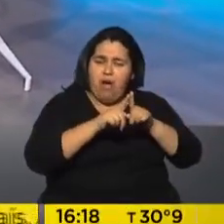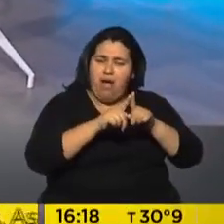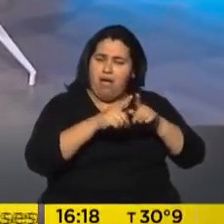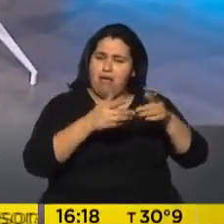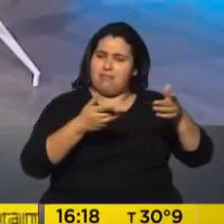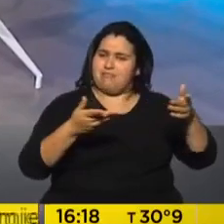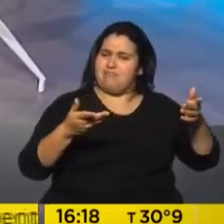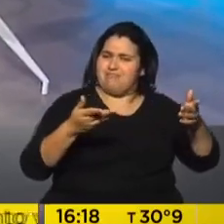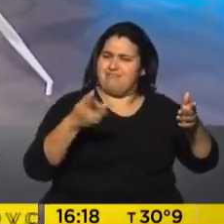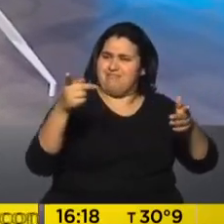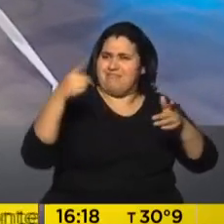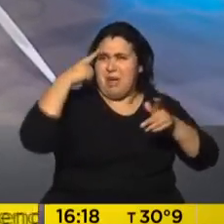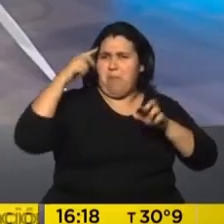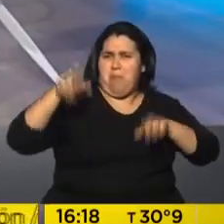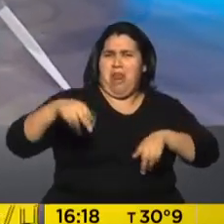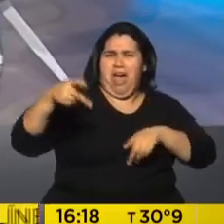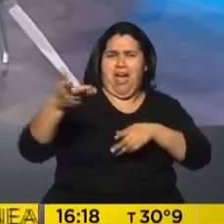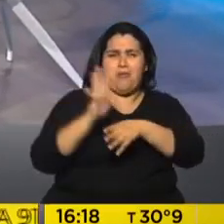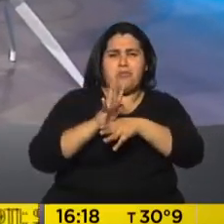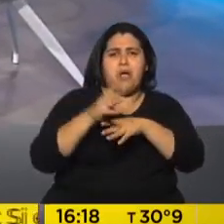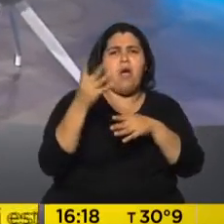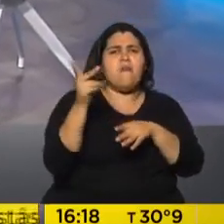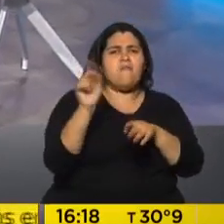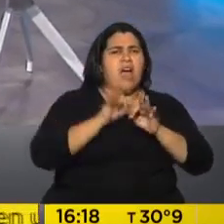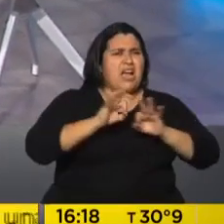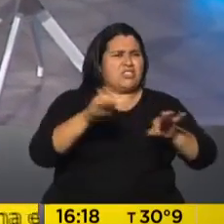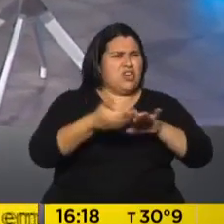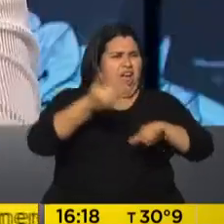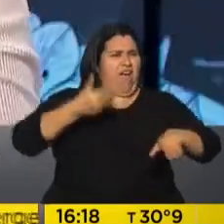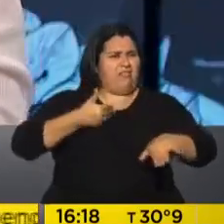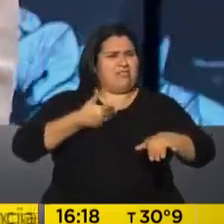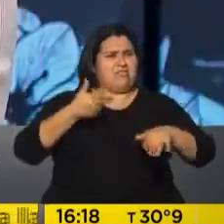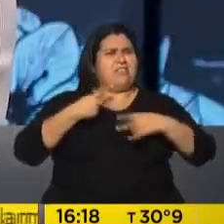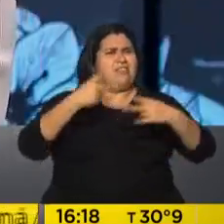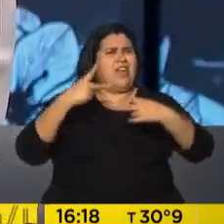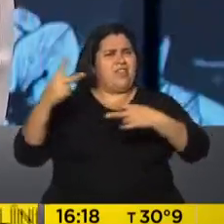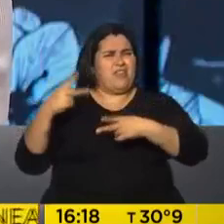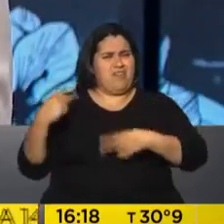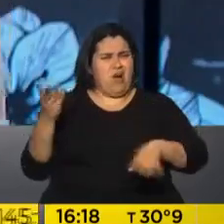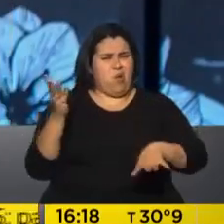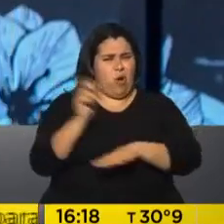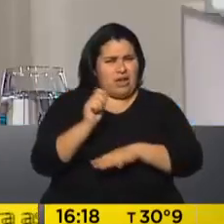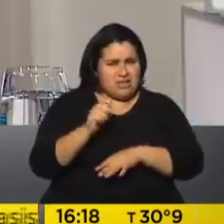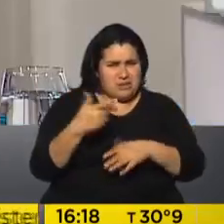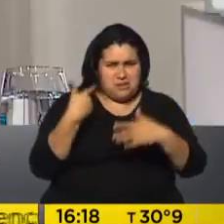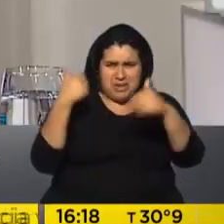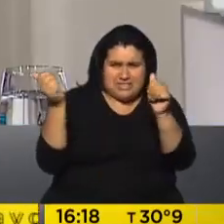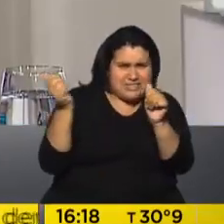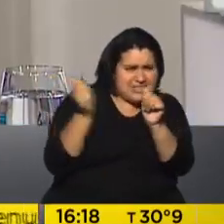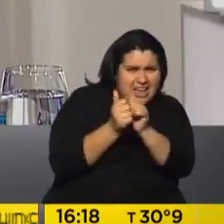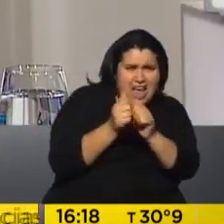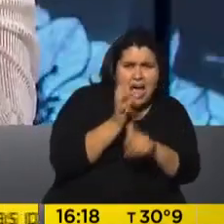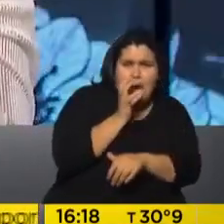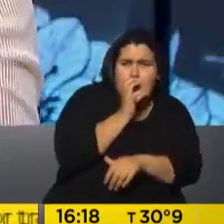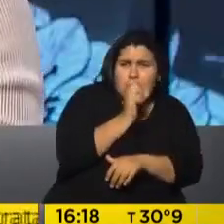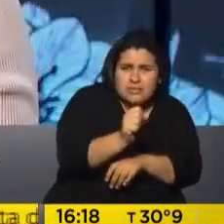empezaba a planificar vacaciones 4 meses antes, cuando vos decís, ah, 4 meses. Y entonces, no sé dónde sí vamos o sí, a estar cuatro meses tengo que estar con él. O sea, claro. Era una